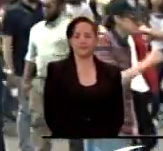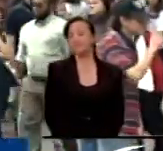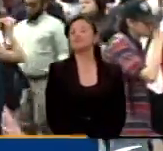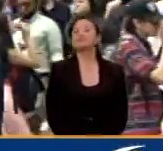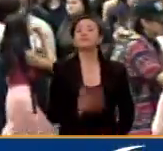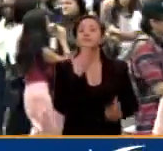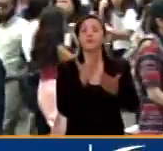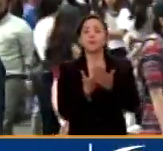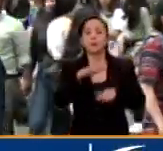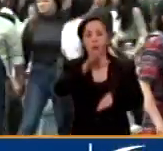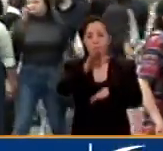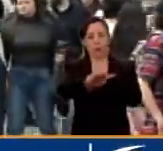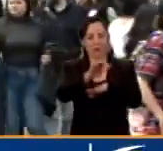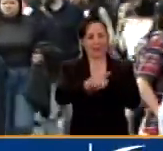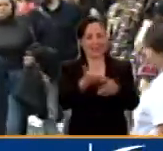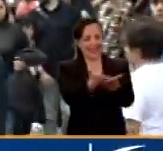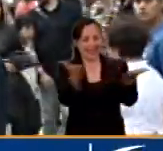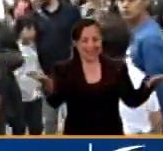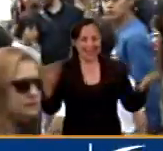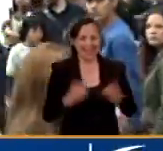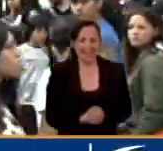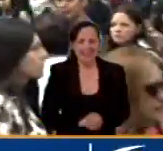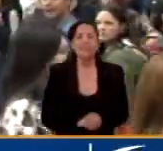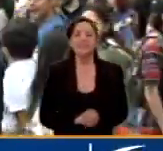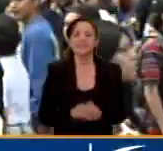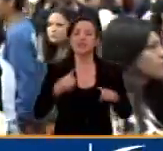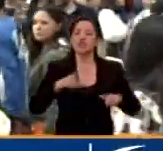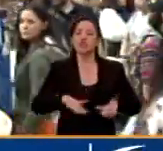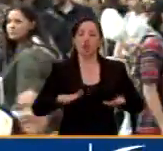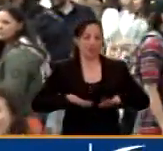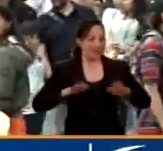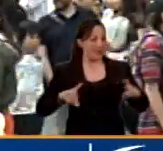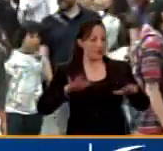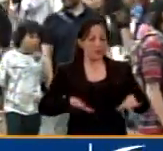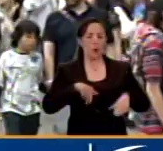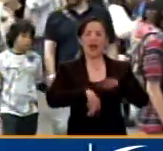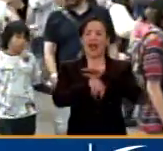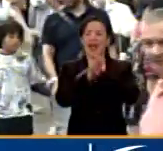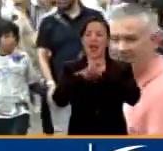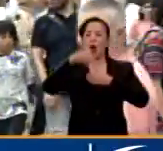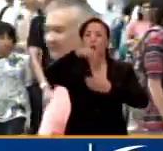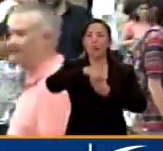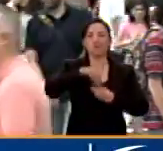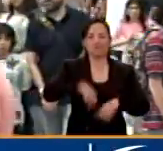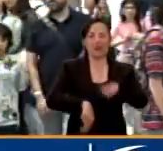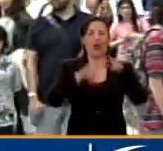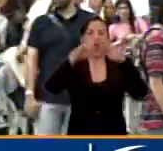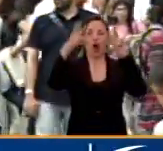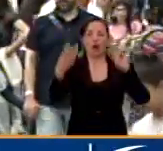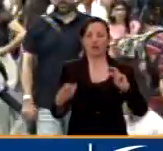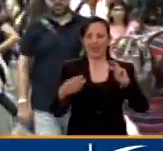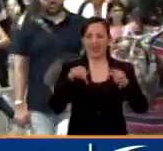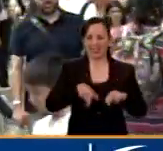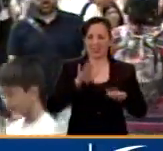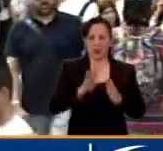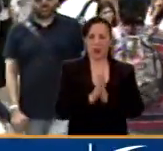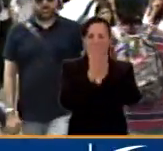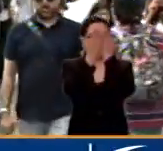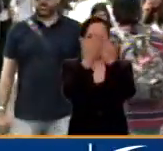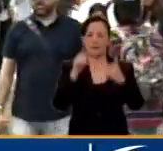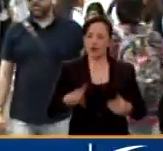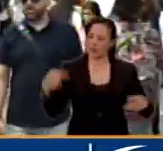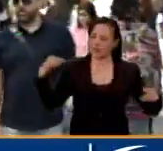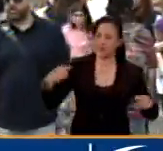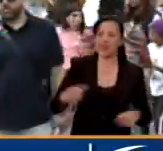Muy buenas tardes para todos y yo los saludo desde aquí, el stand de Caracol, aquí en la Feria Internacional del Libro de Bogotá, en su versión 36.